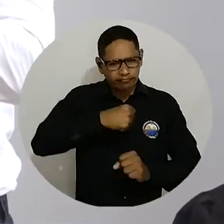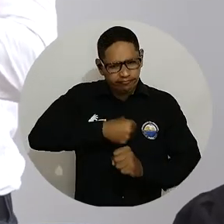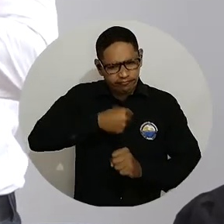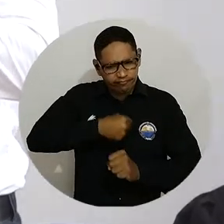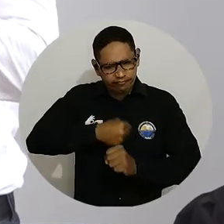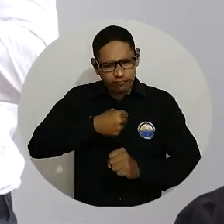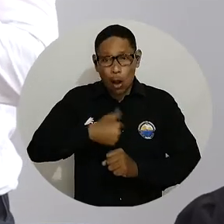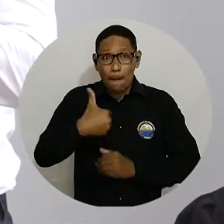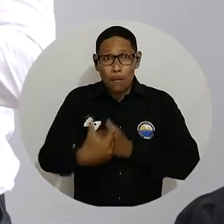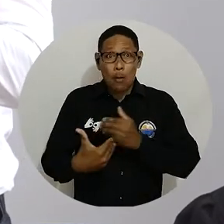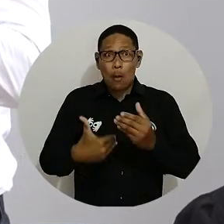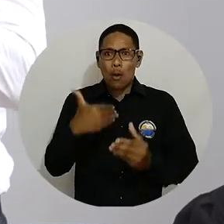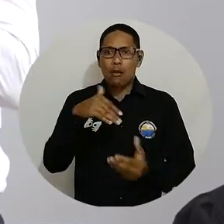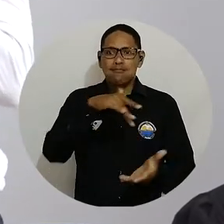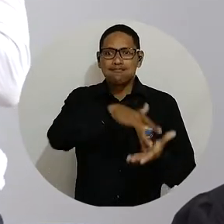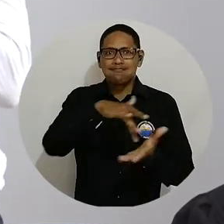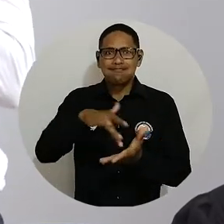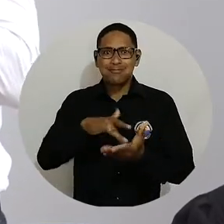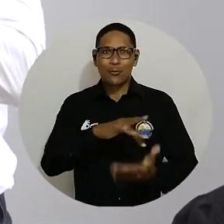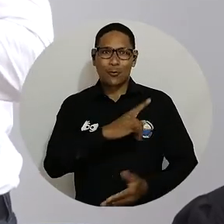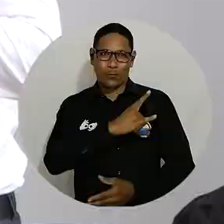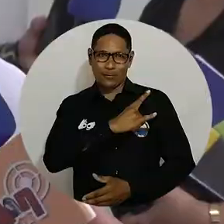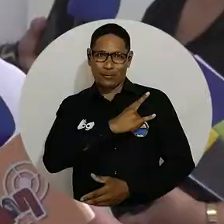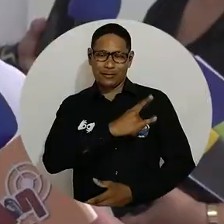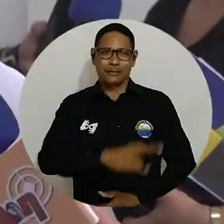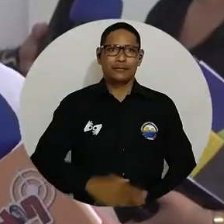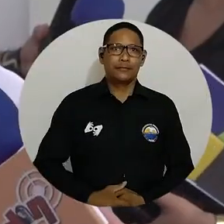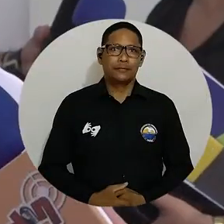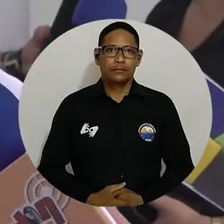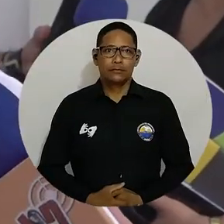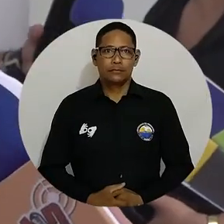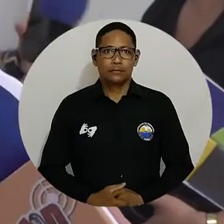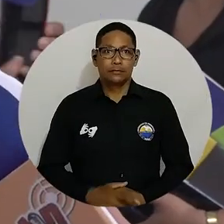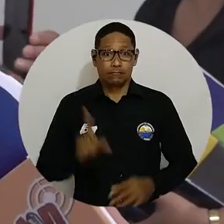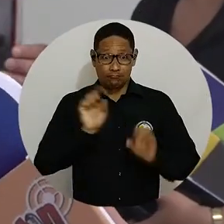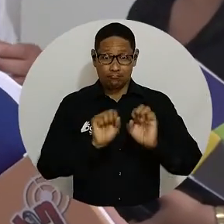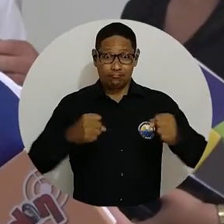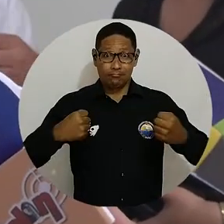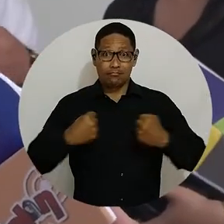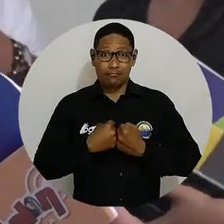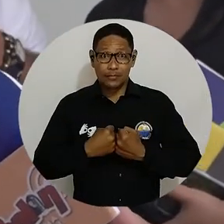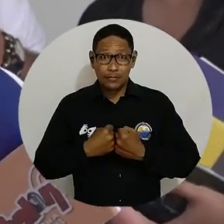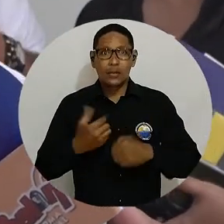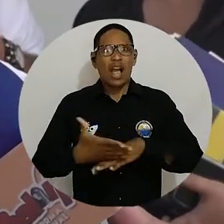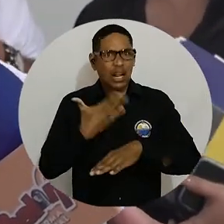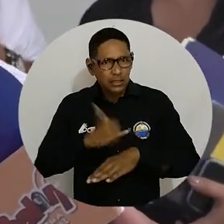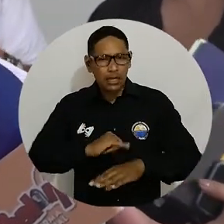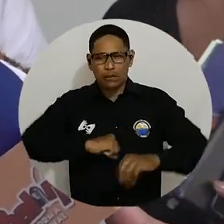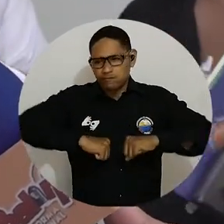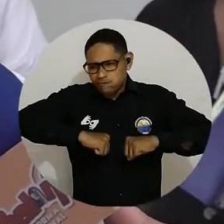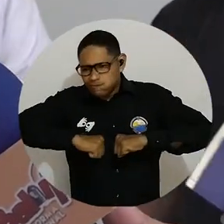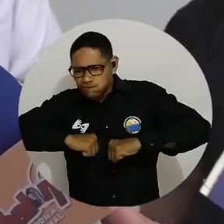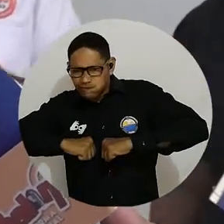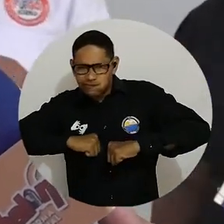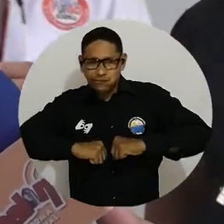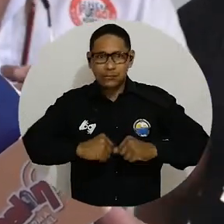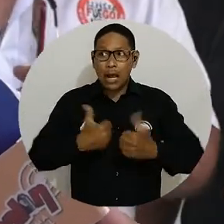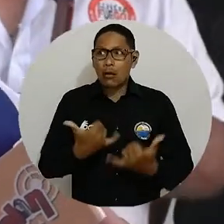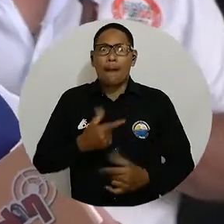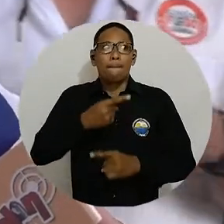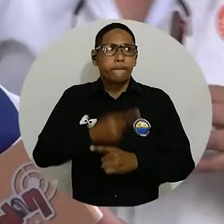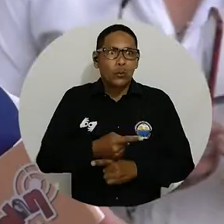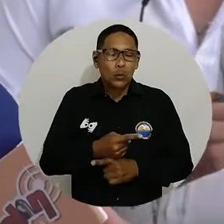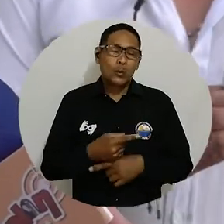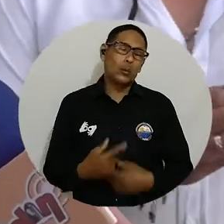para retornar de forma presencial y segura a nuestra empresa. Este convenio, pues ya lo estábamos generando, por fin se dio.